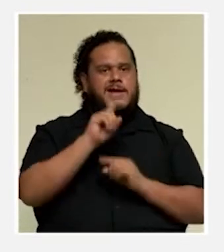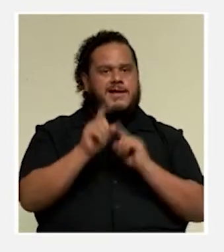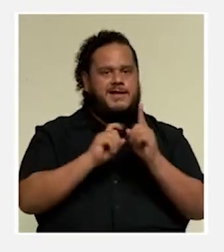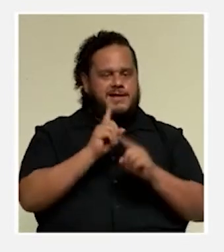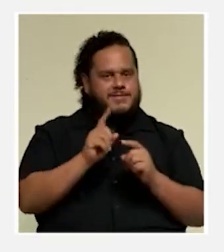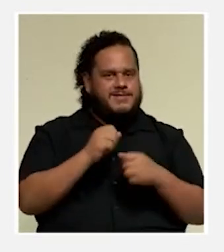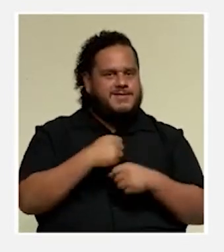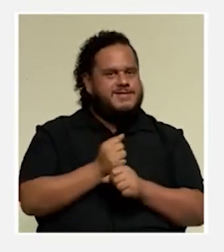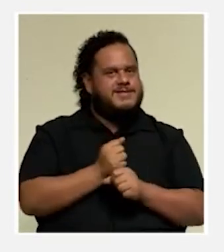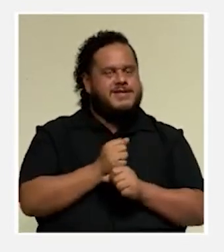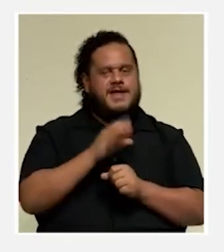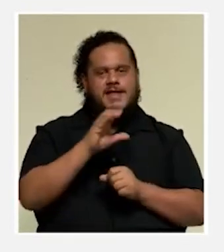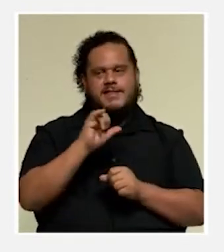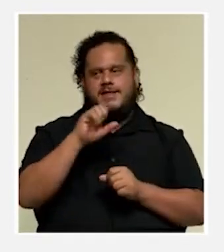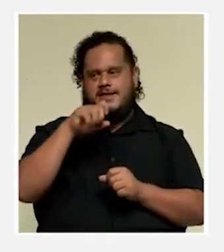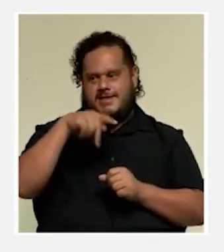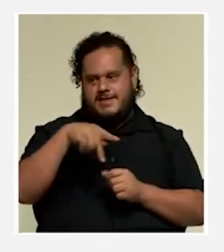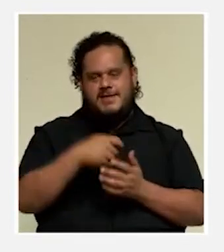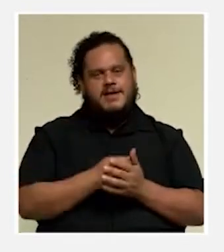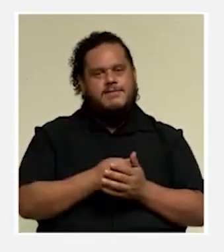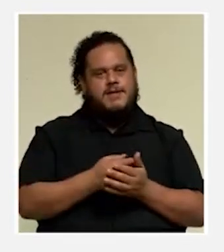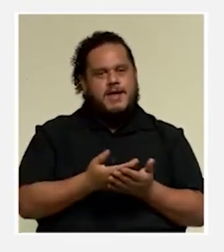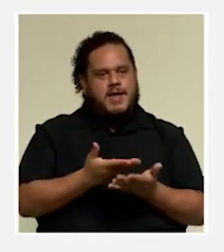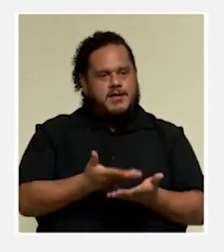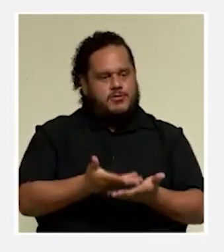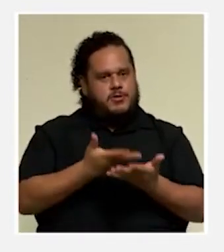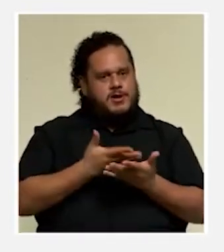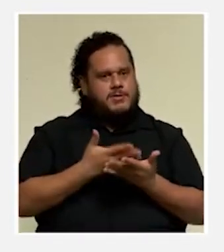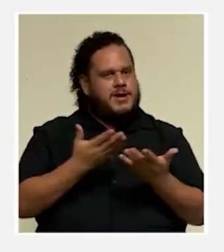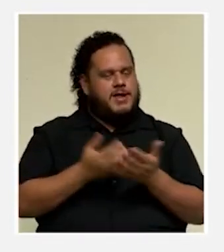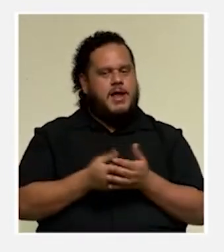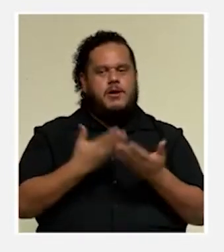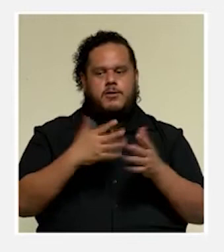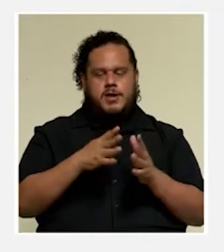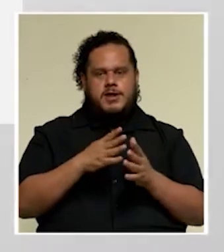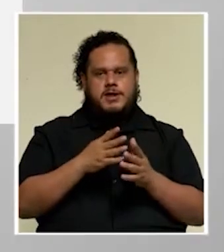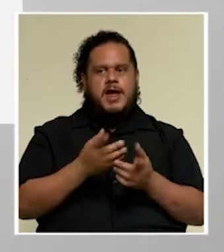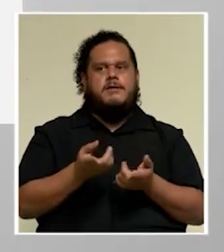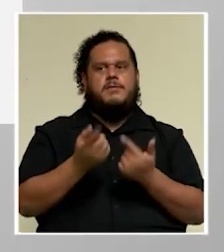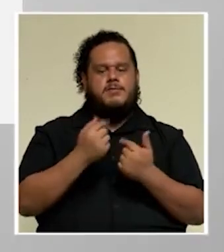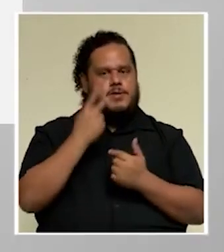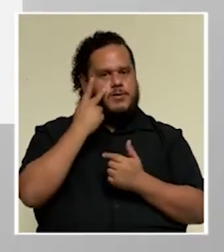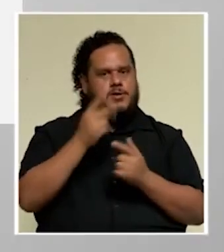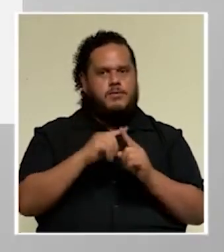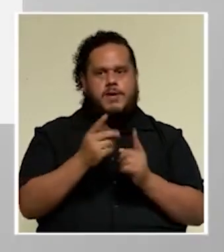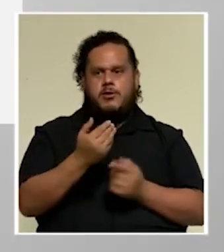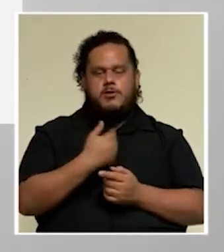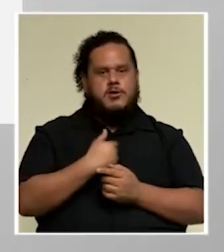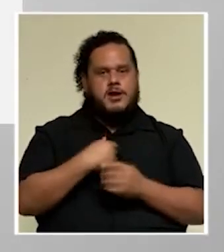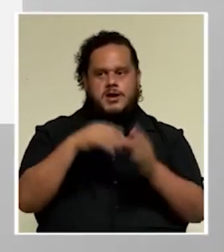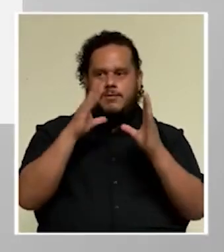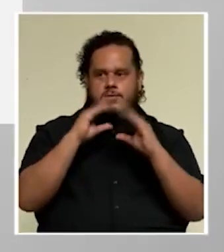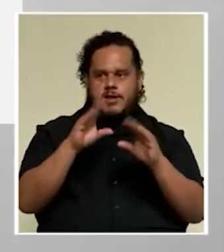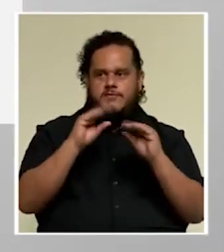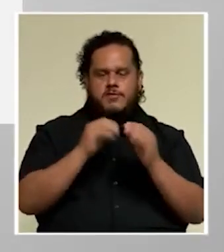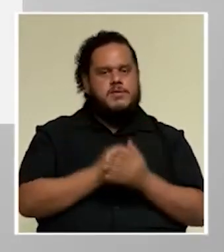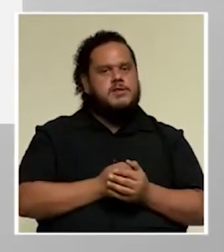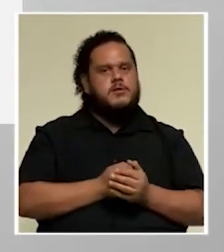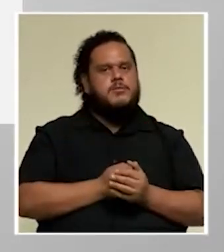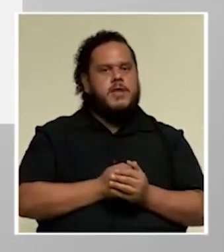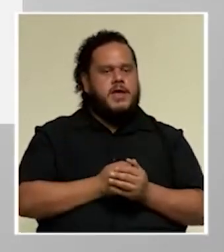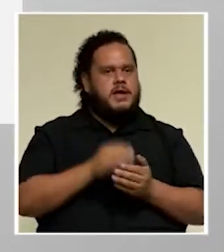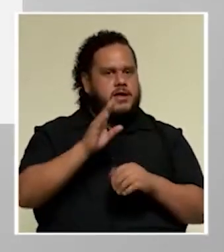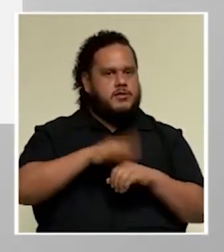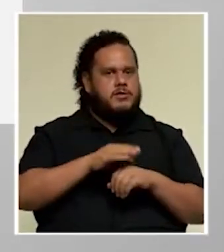que hace el CIEP nos revela efectivamente lo que ya habíamos venido viendo, pero no teníamos la información, digamos, que nos